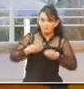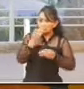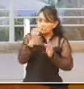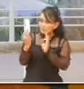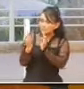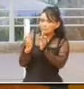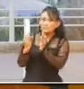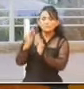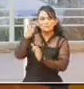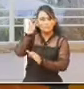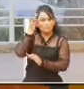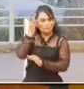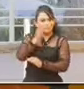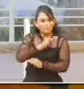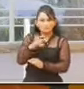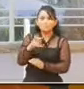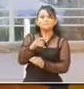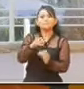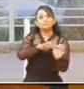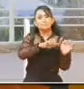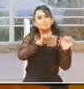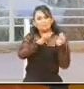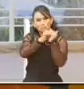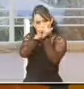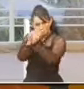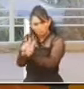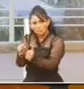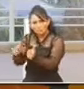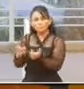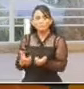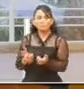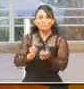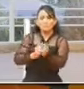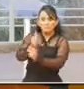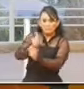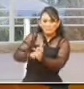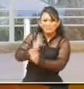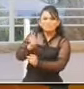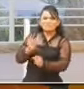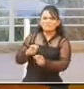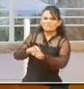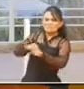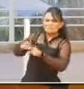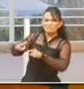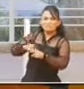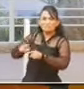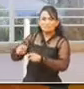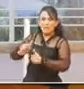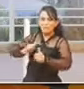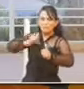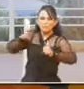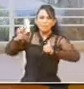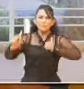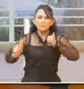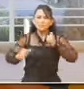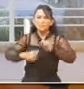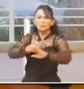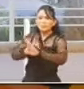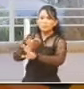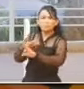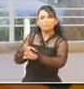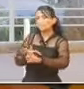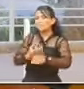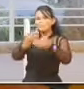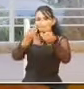que ofrecen estos servicios tengan la seguridad de que ahí no hay maltratos, que se ofrecerá un trato digno a la ciudadanía, a